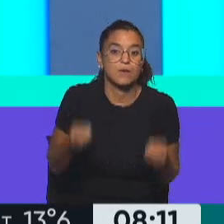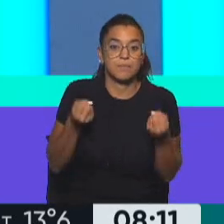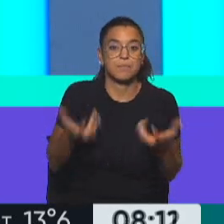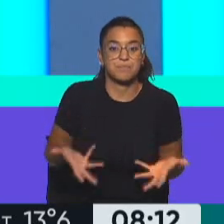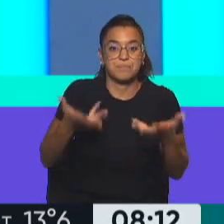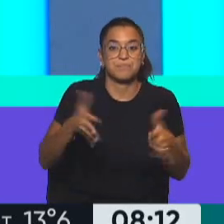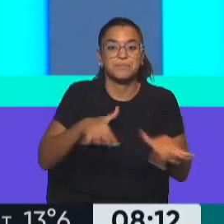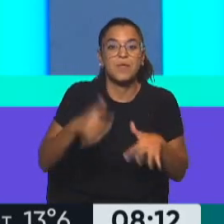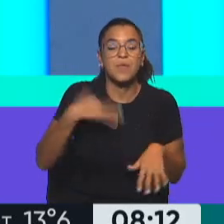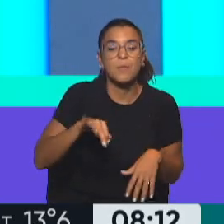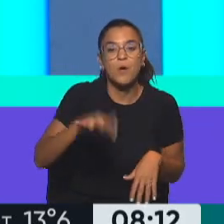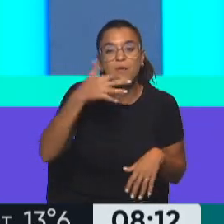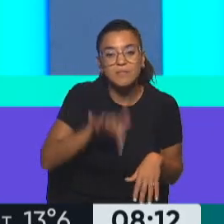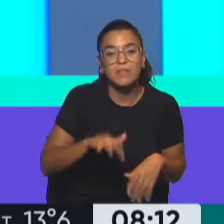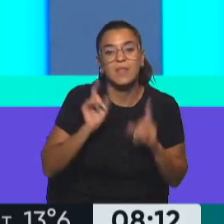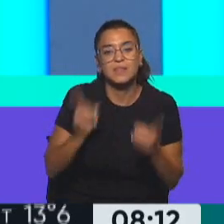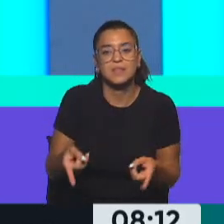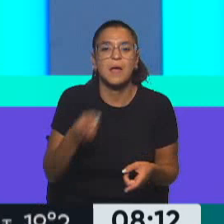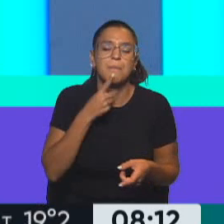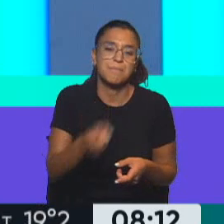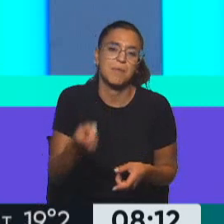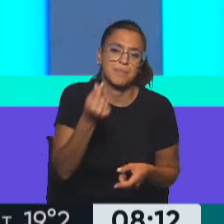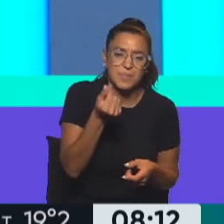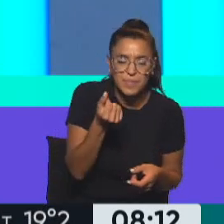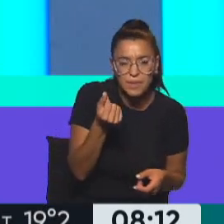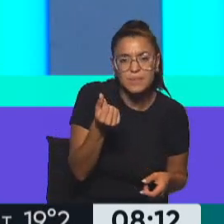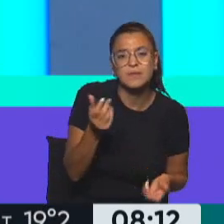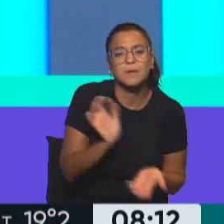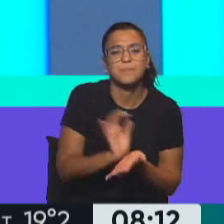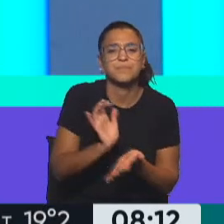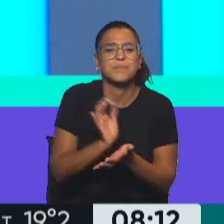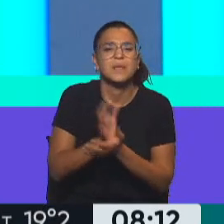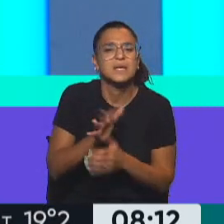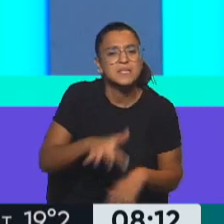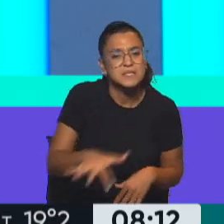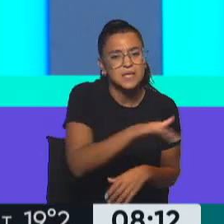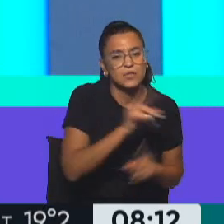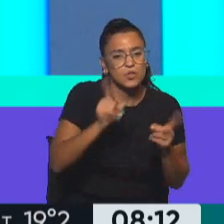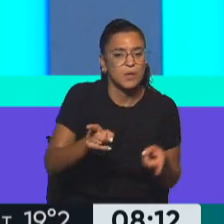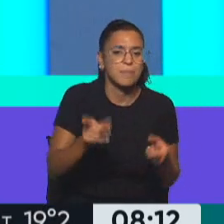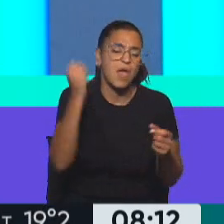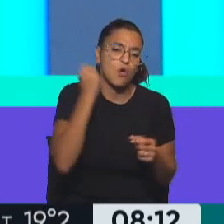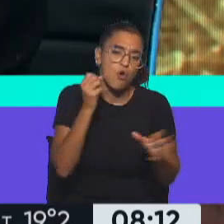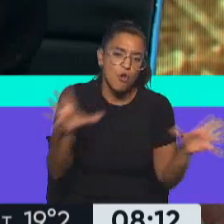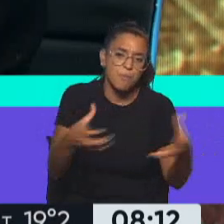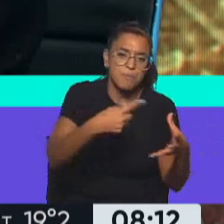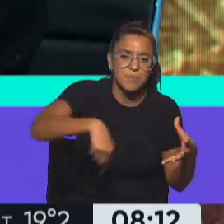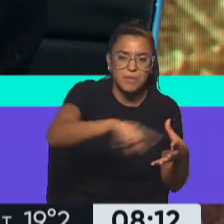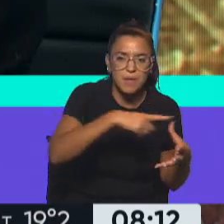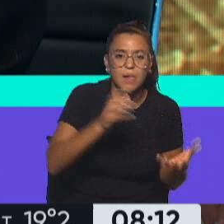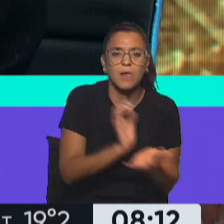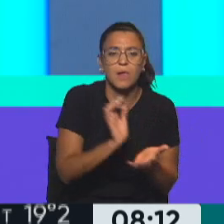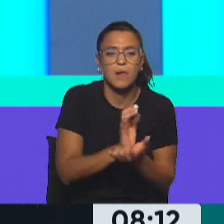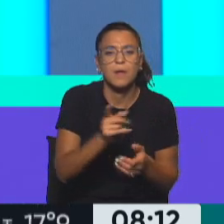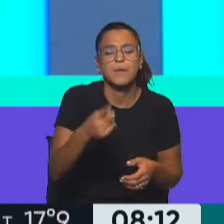económica. Ahora, lo que hay que entender es que ese ingreso de divisas, que por cierto va a un sector también bastante concentrado de la economía, aunque también no